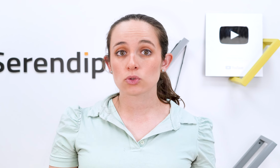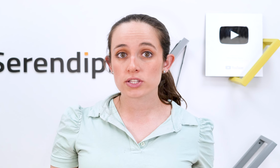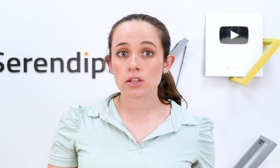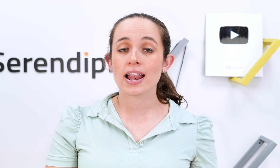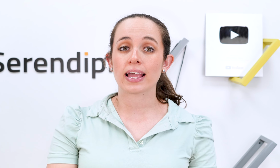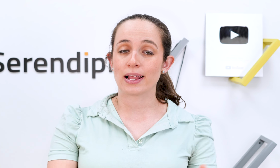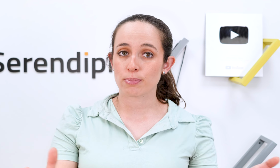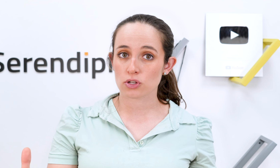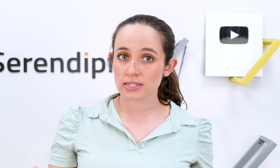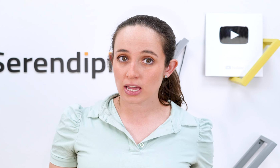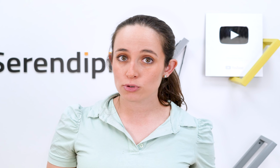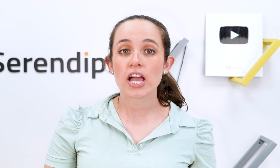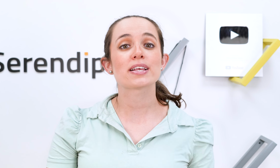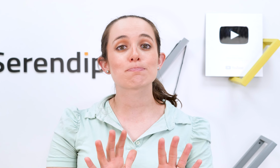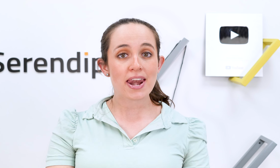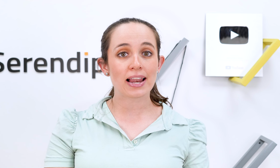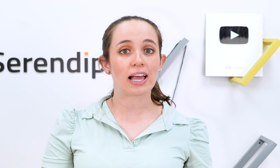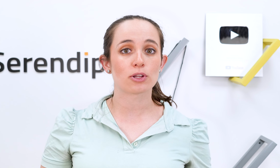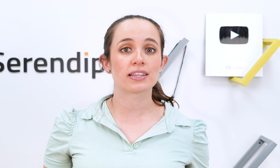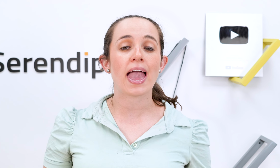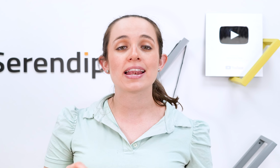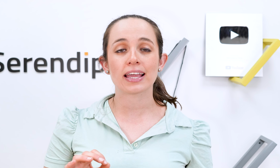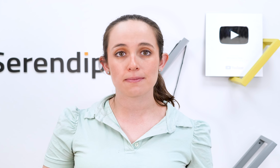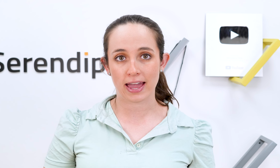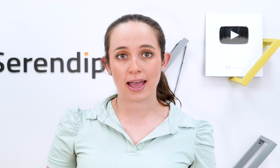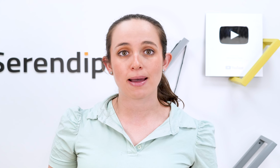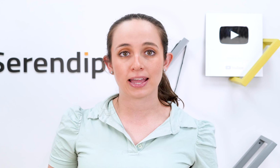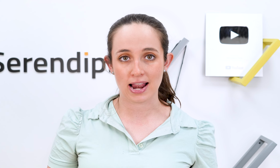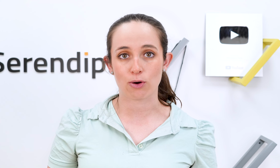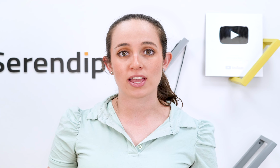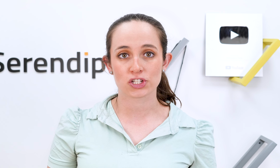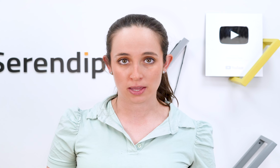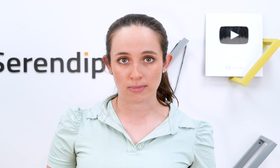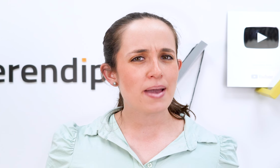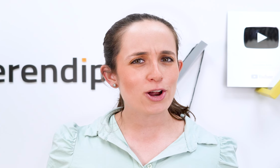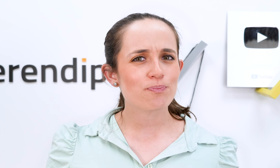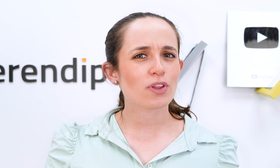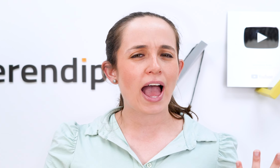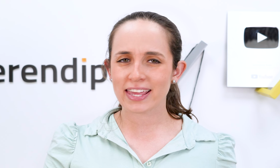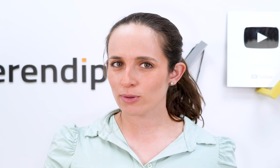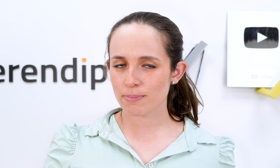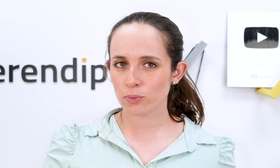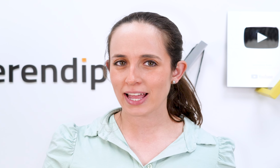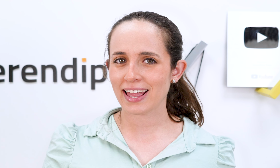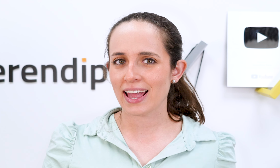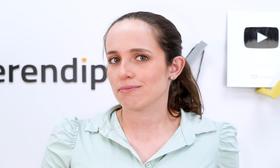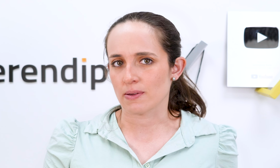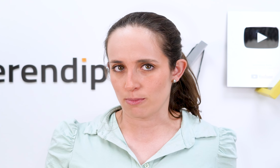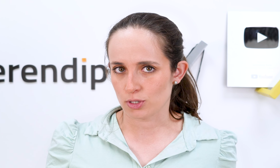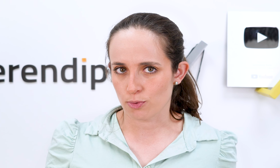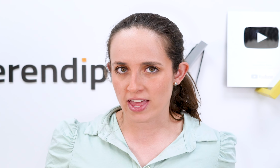esta situación en la que las personas encapuchadas paran la camioneta en la que viajaba Claudia Sheinbaum. Pero aquí hay una pregunta